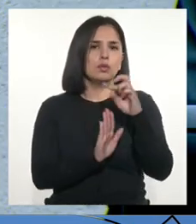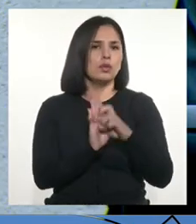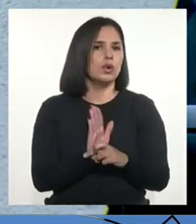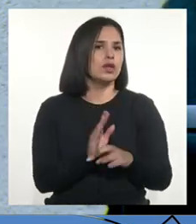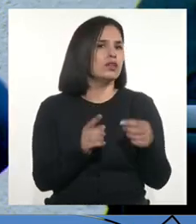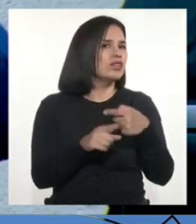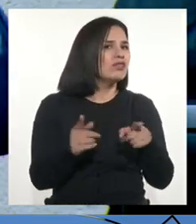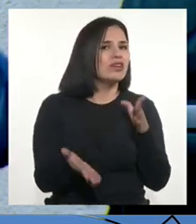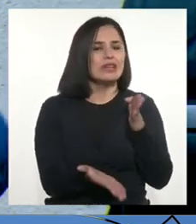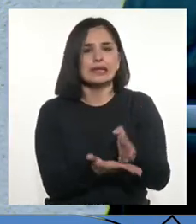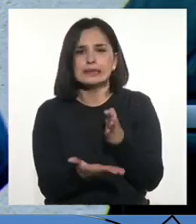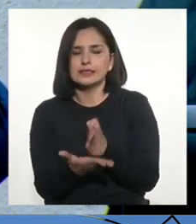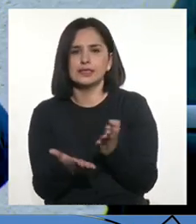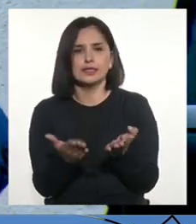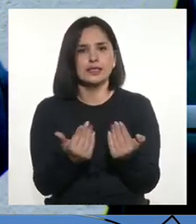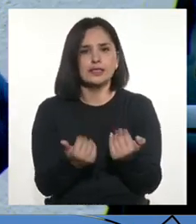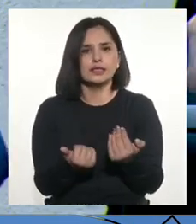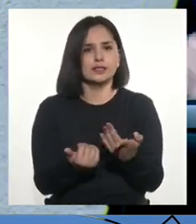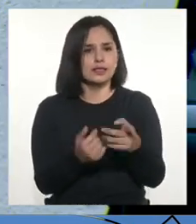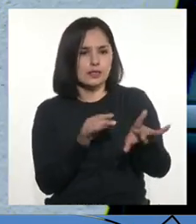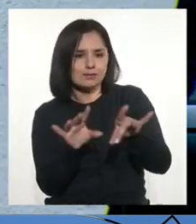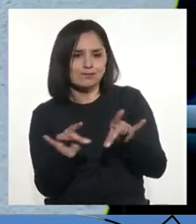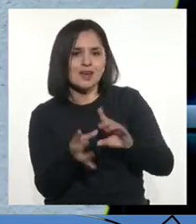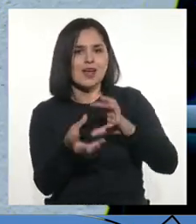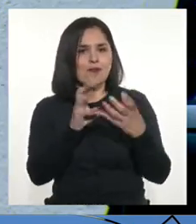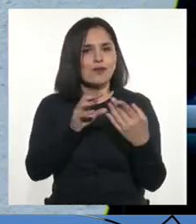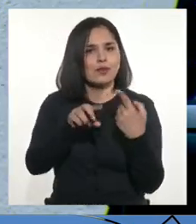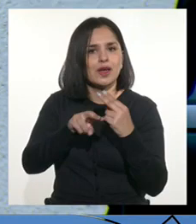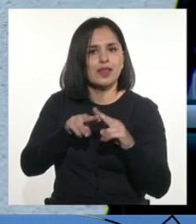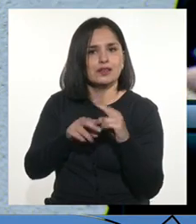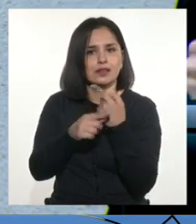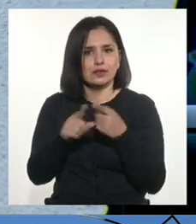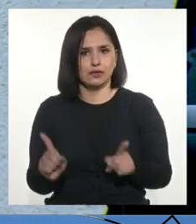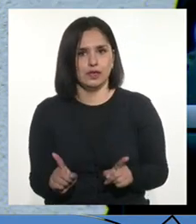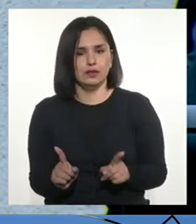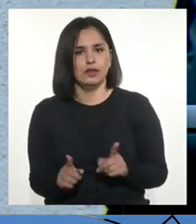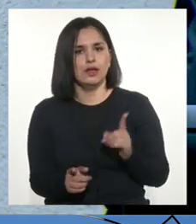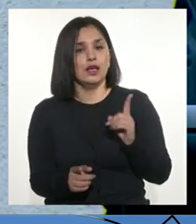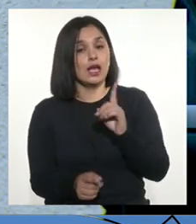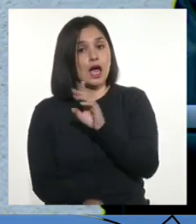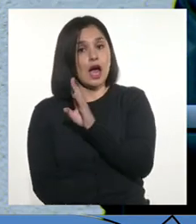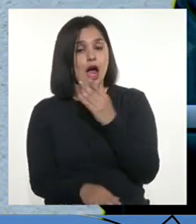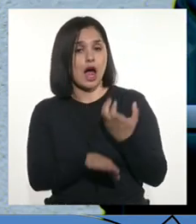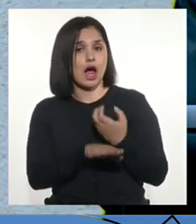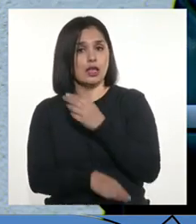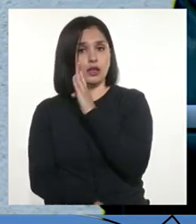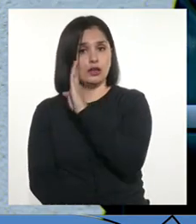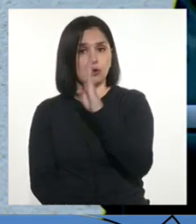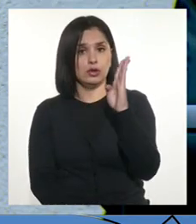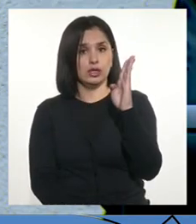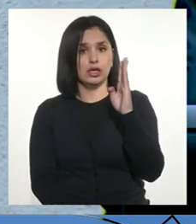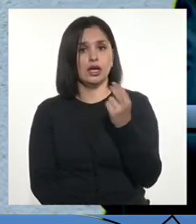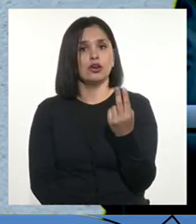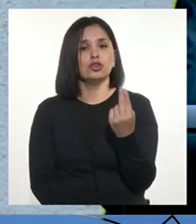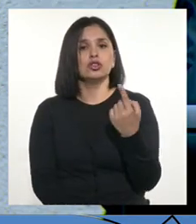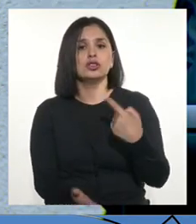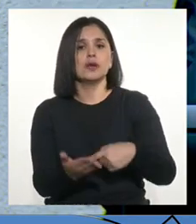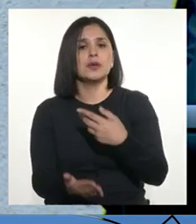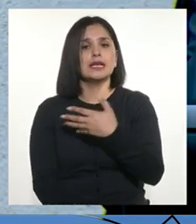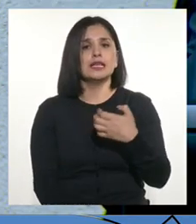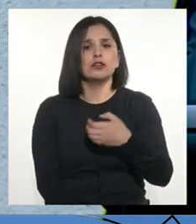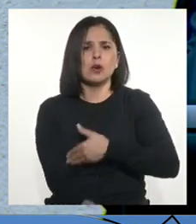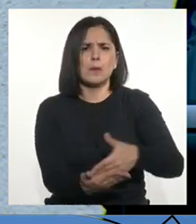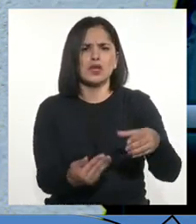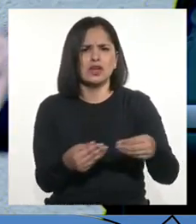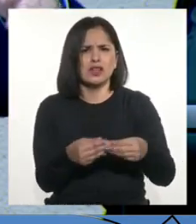exigencias que requieren opciones formas de hacerlo diferente tenemos una biblioteca con 12 mil 500 millones de pesos que debería ser un factor muy